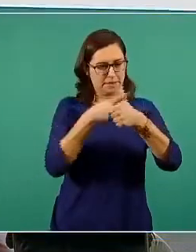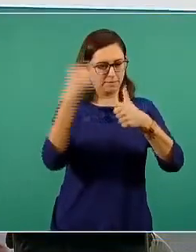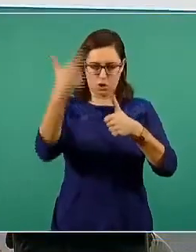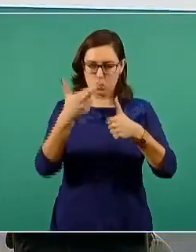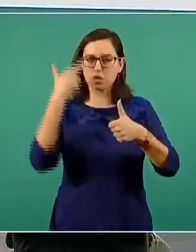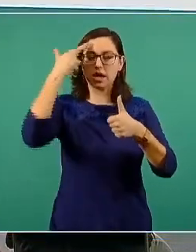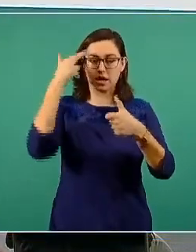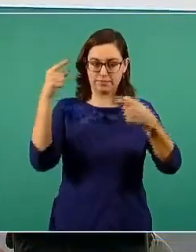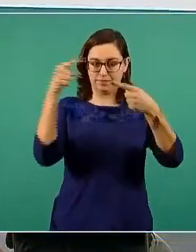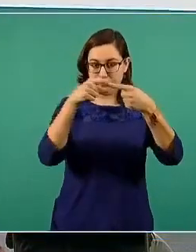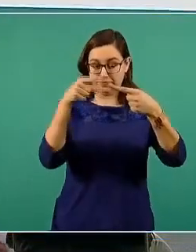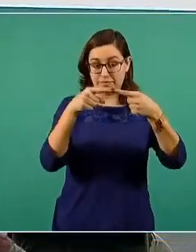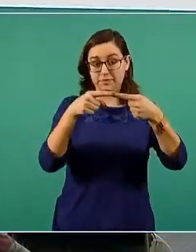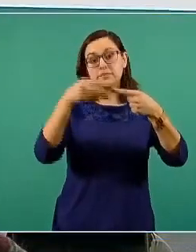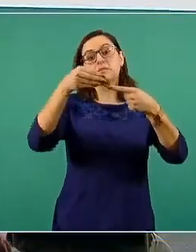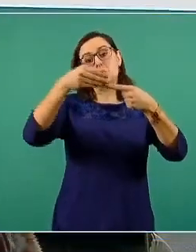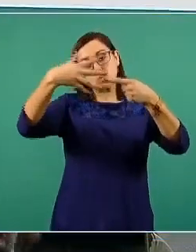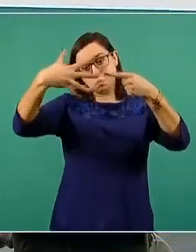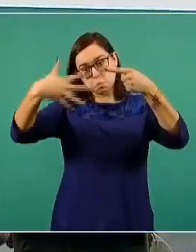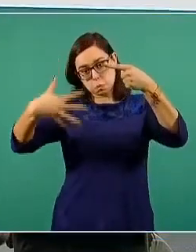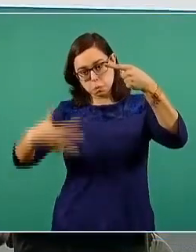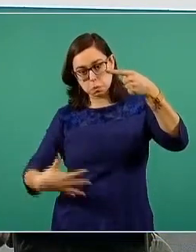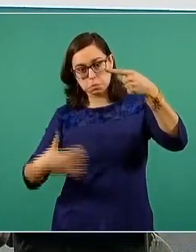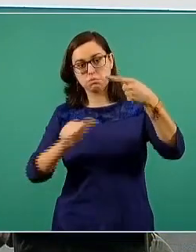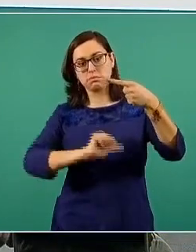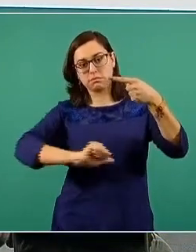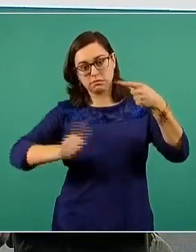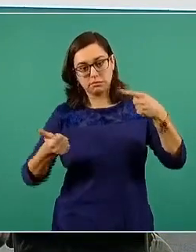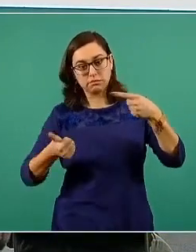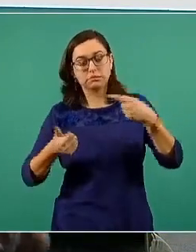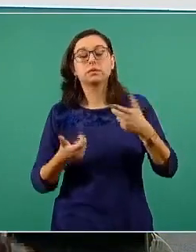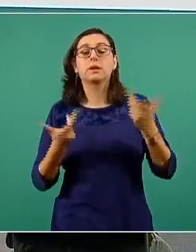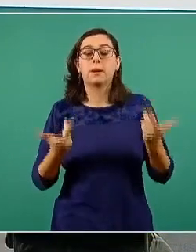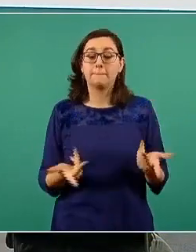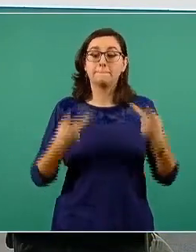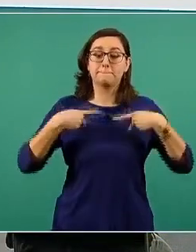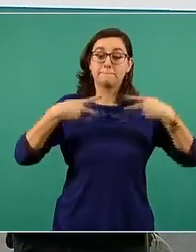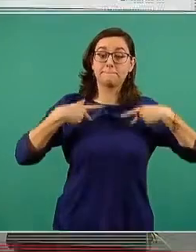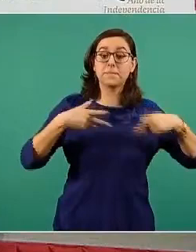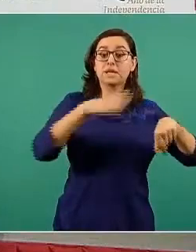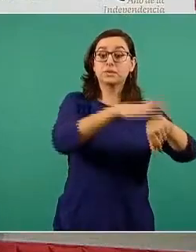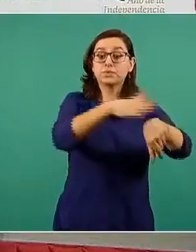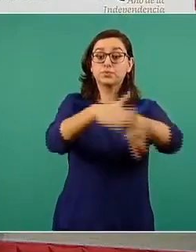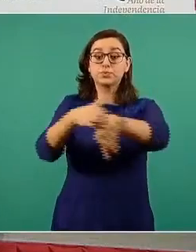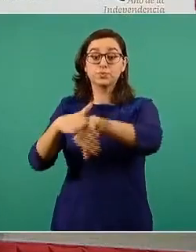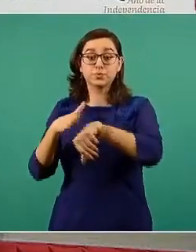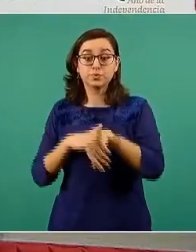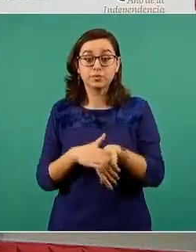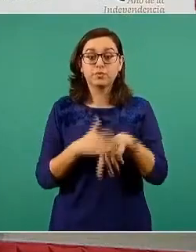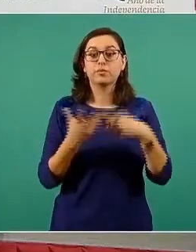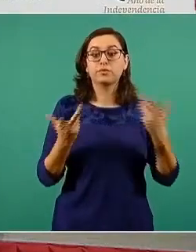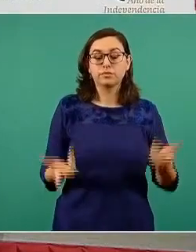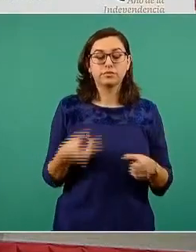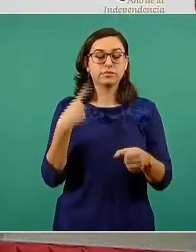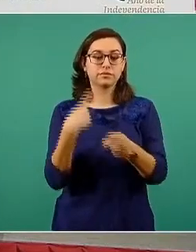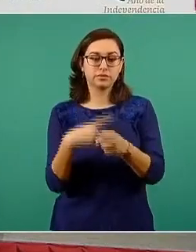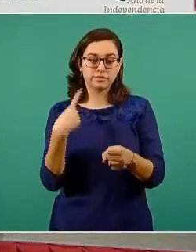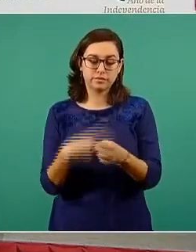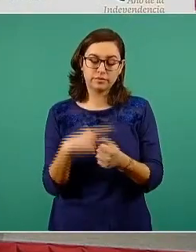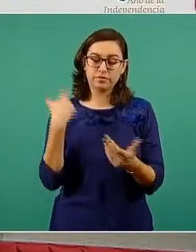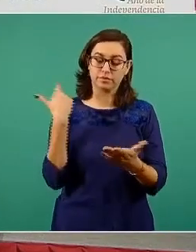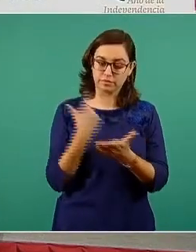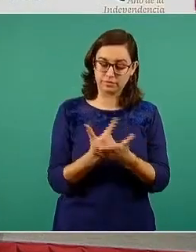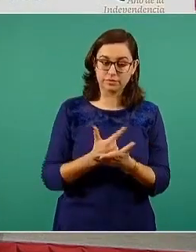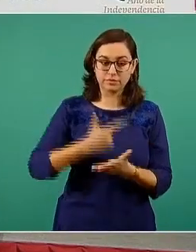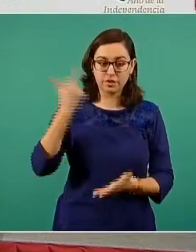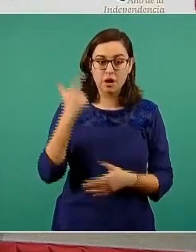otras consideraciones sobre el uso de vacuna, y en especial seguimos haciendo el llamado a que las personas que tienen ciertas enfermedades